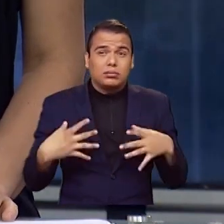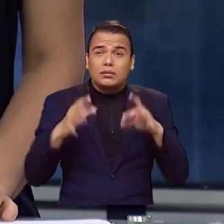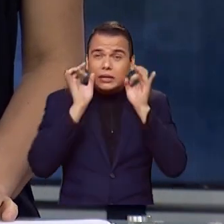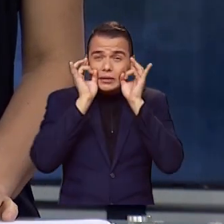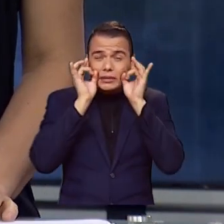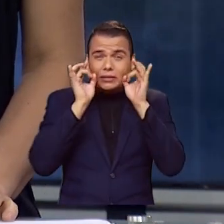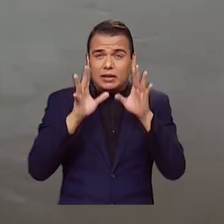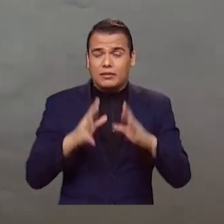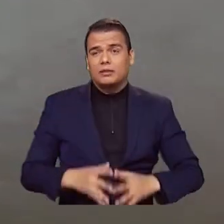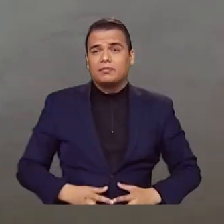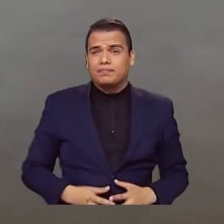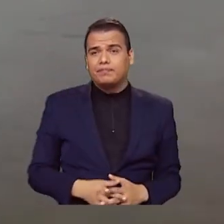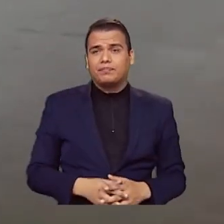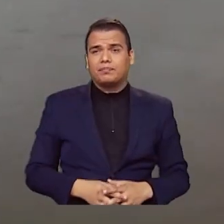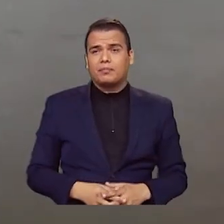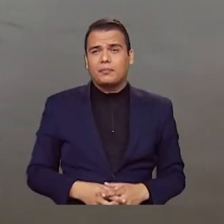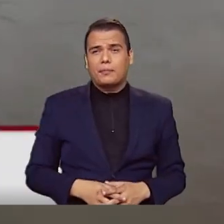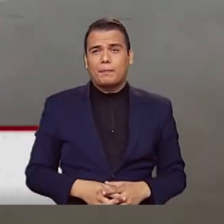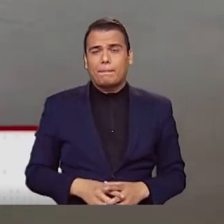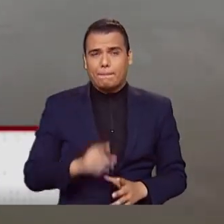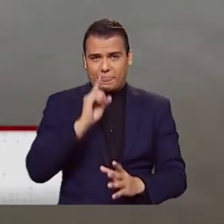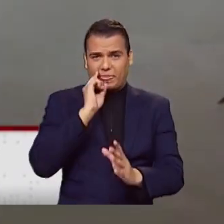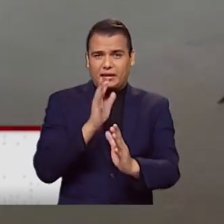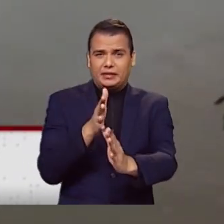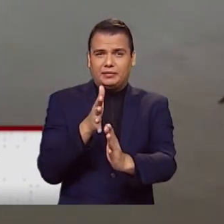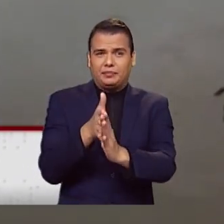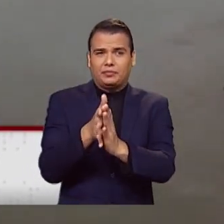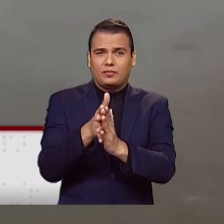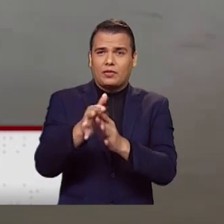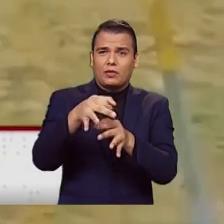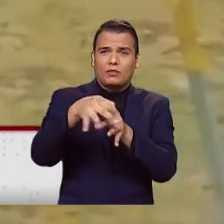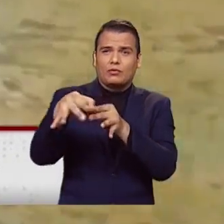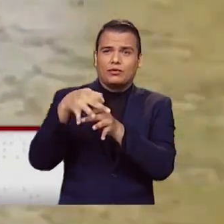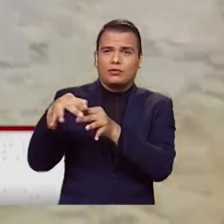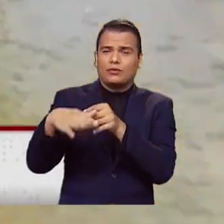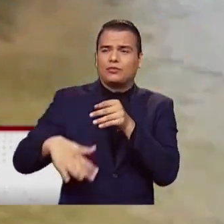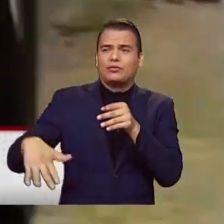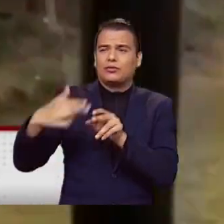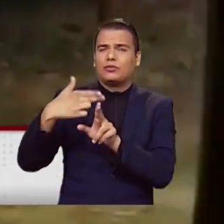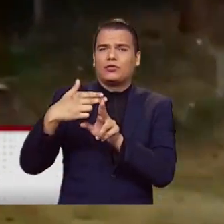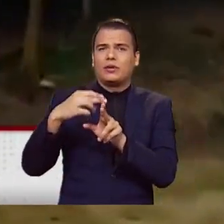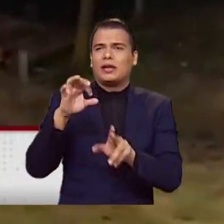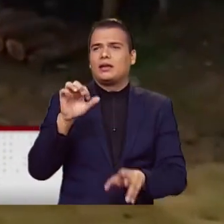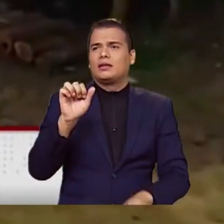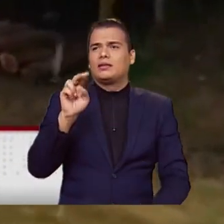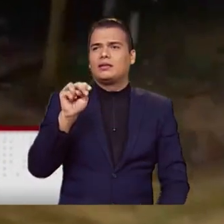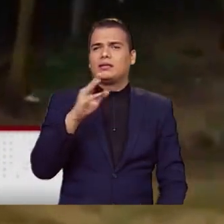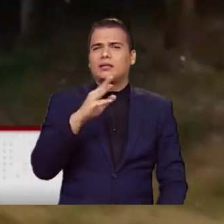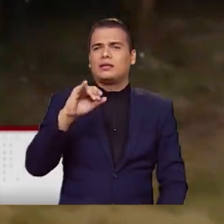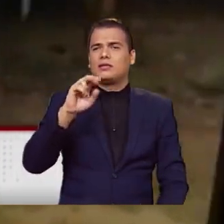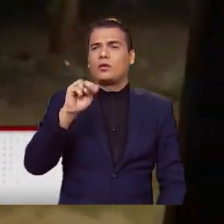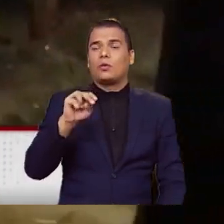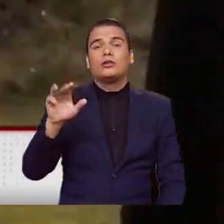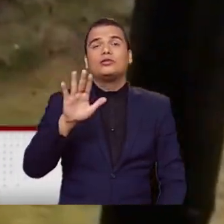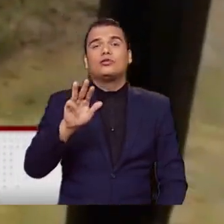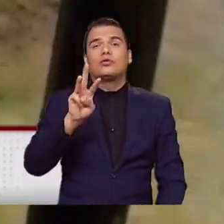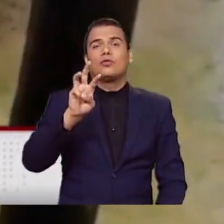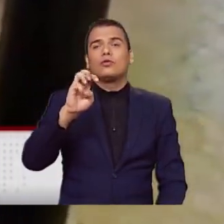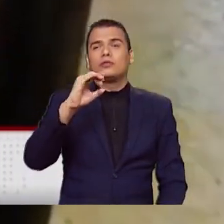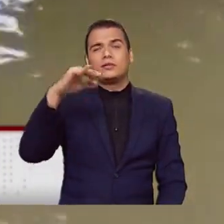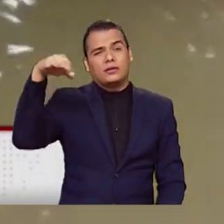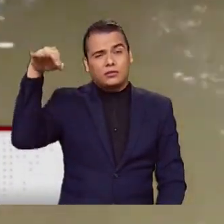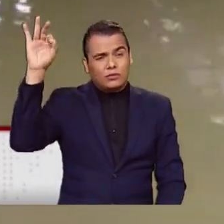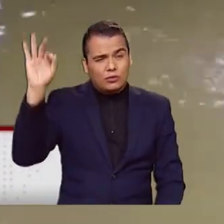Cuesta. El 80% de la zona rural en el litoral del San Juan está inundada. El río San Juan arrecia en su